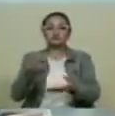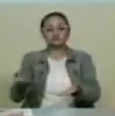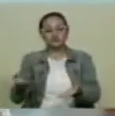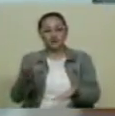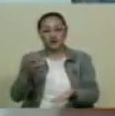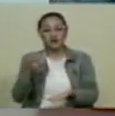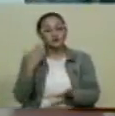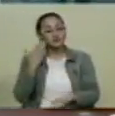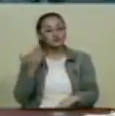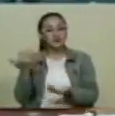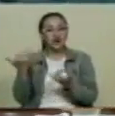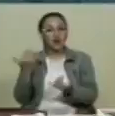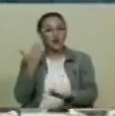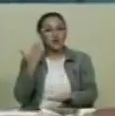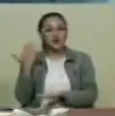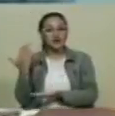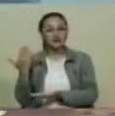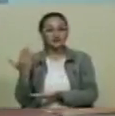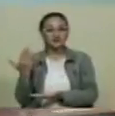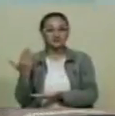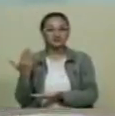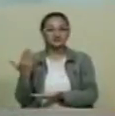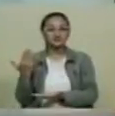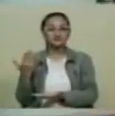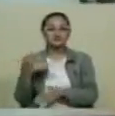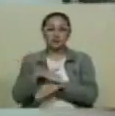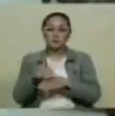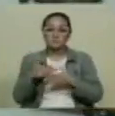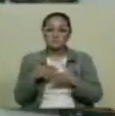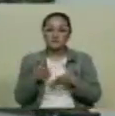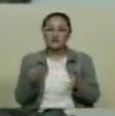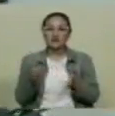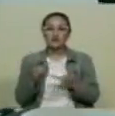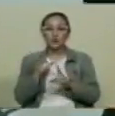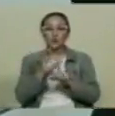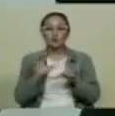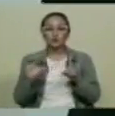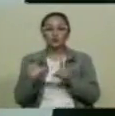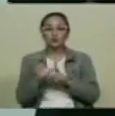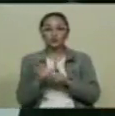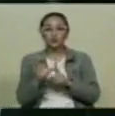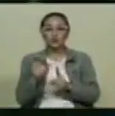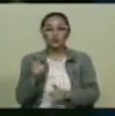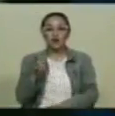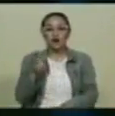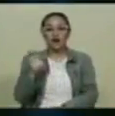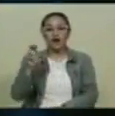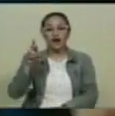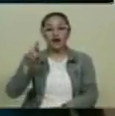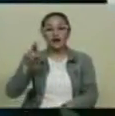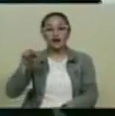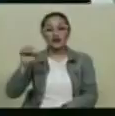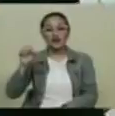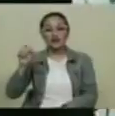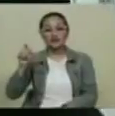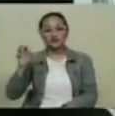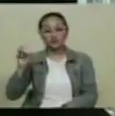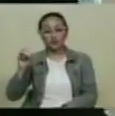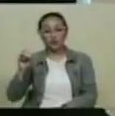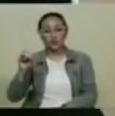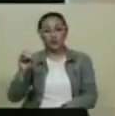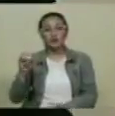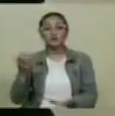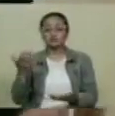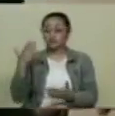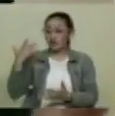han escuchado entonces las reacciones del ministro del Poder Popular para la Cultura, Ernesto Villegas, en cuanto se ha conocido